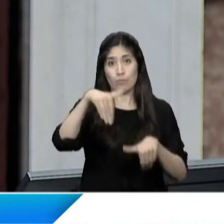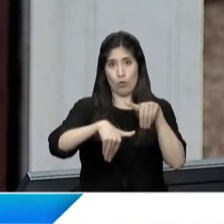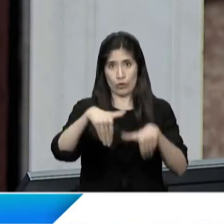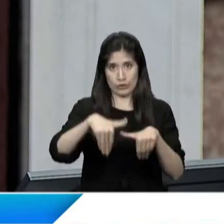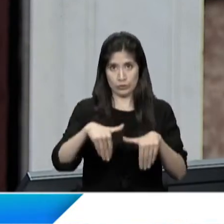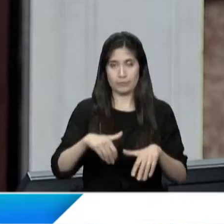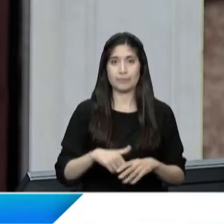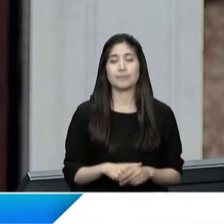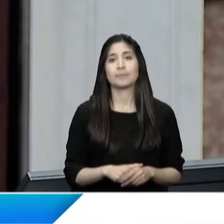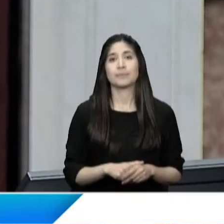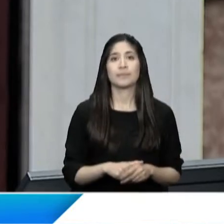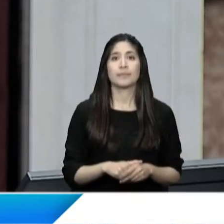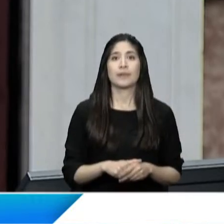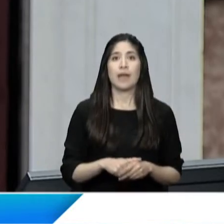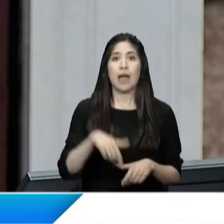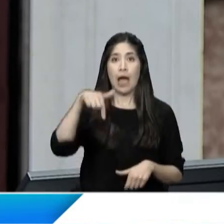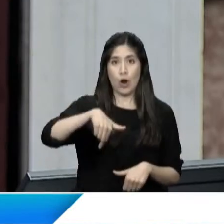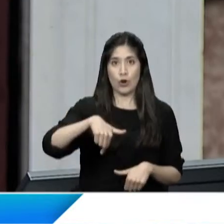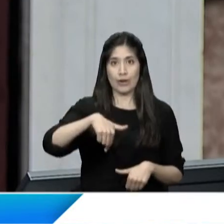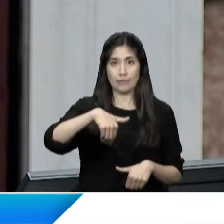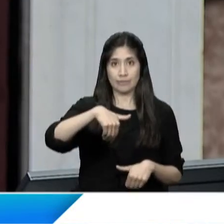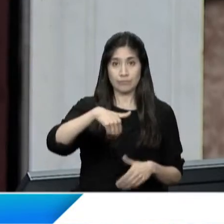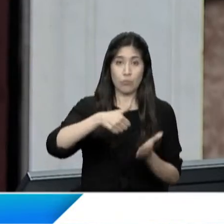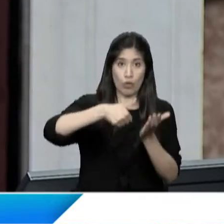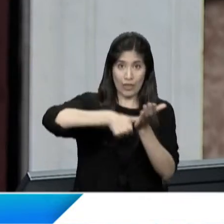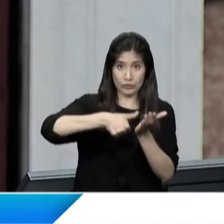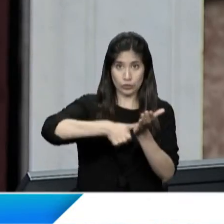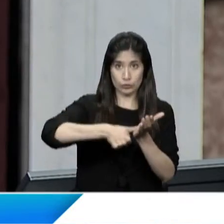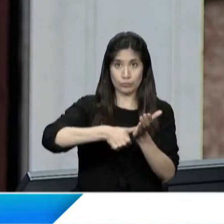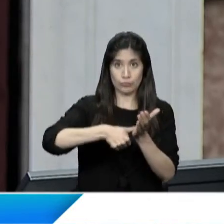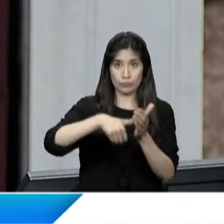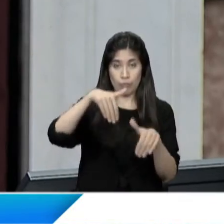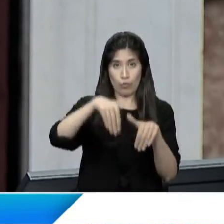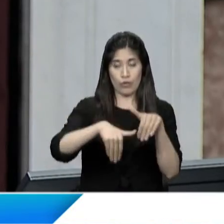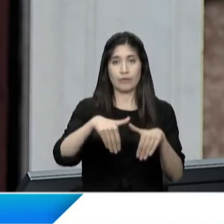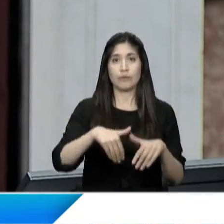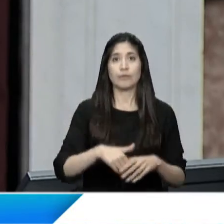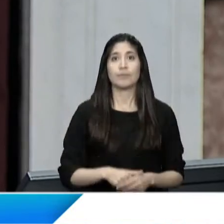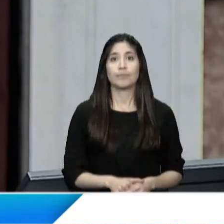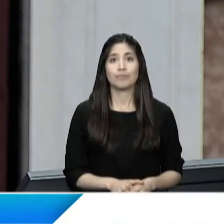votos. Vamos a votar de manera nominal.